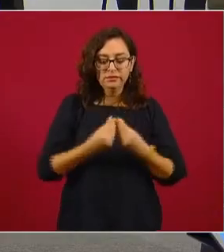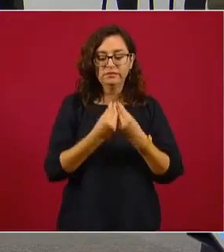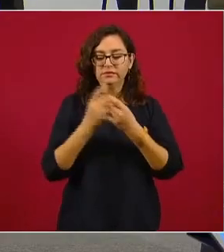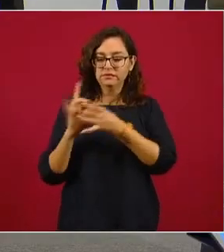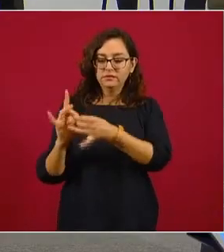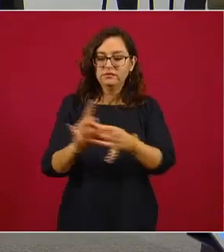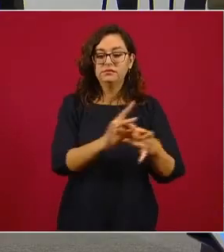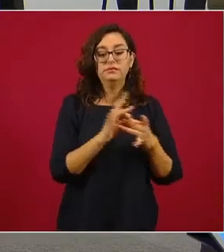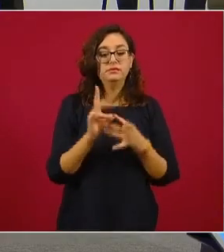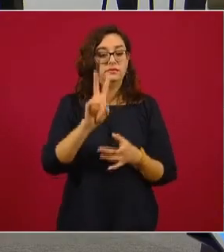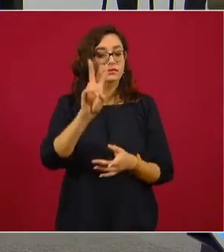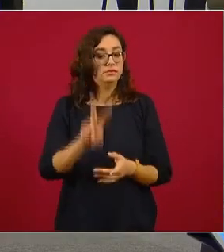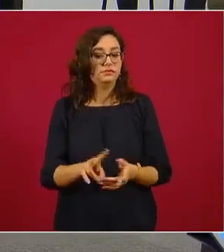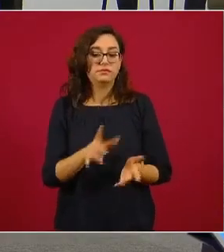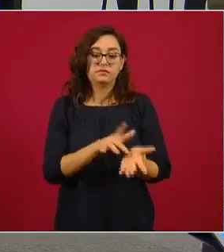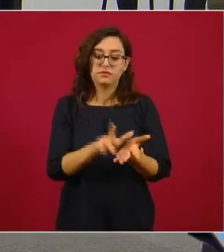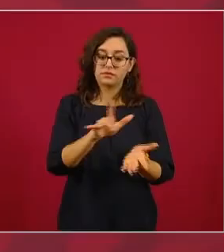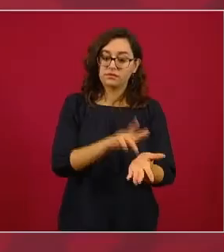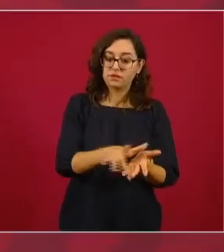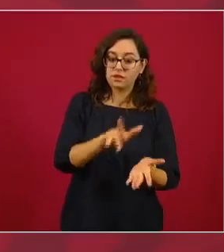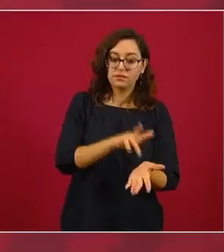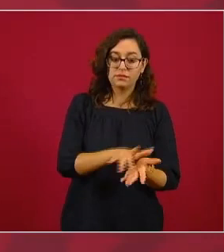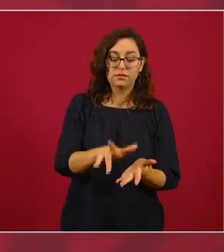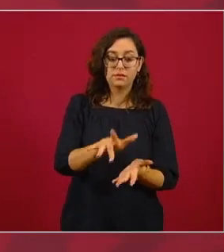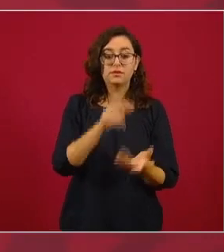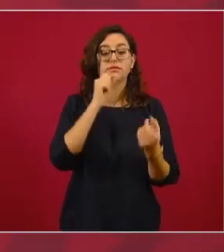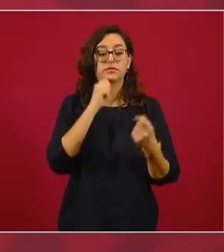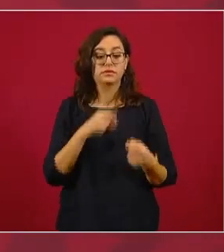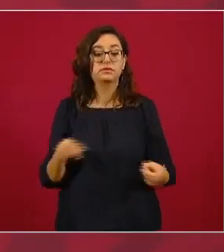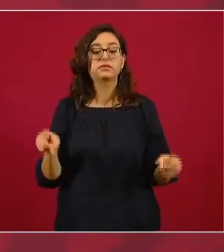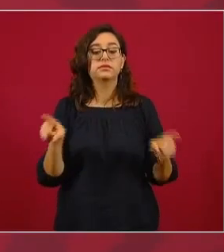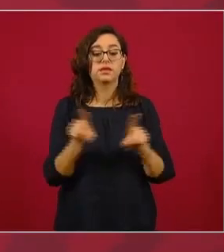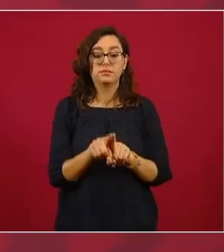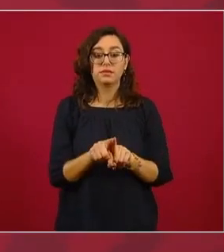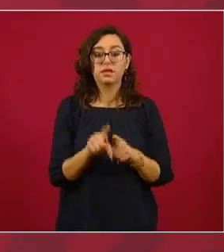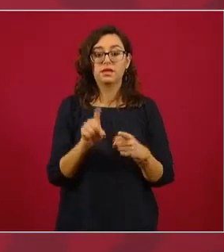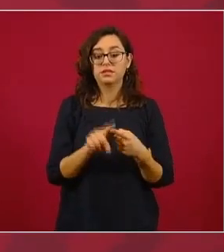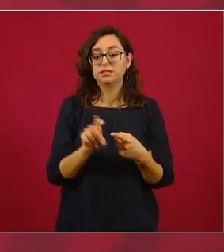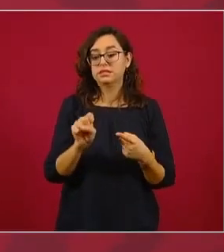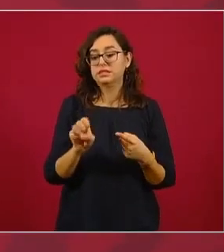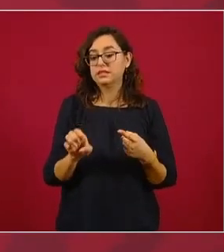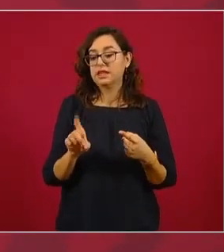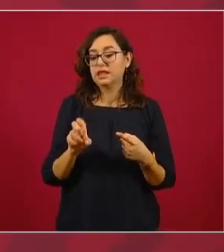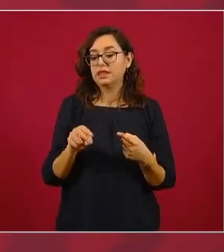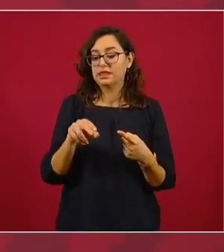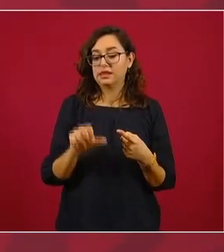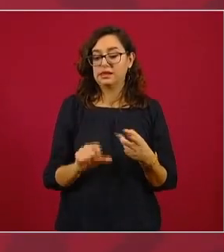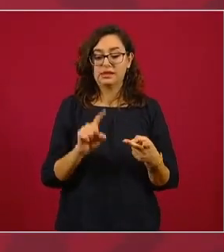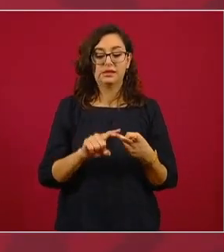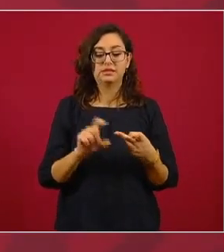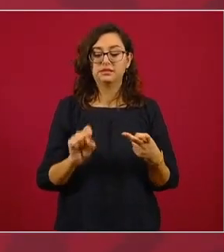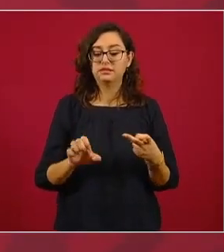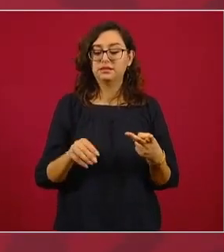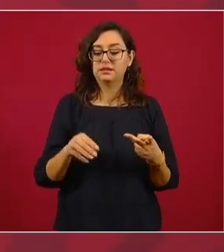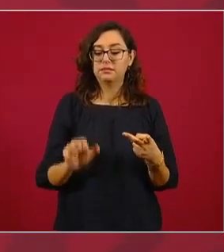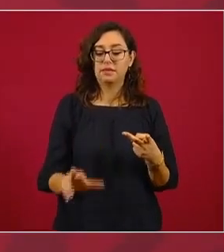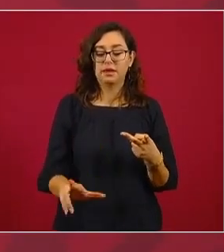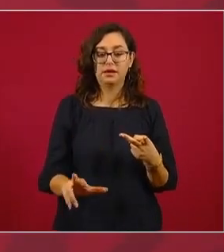apoyo la participación de la Secretaría de la Defensa, de la Secretaría de